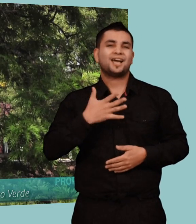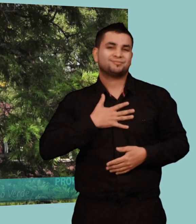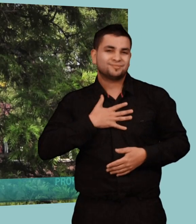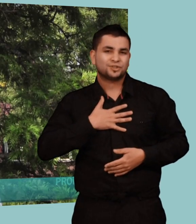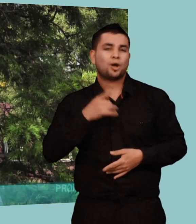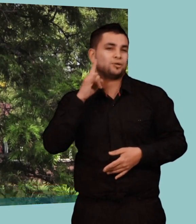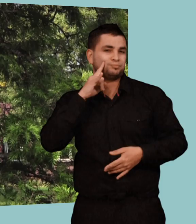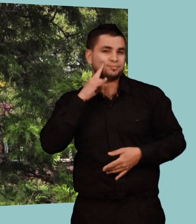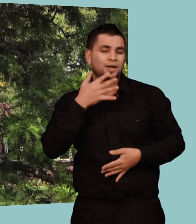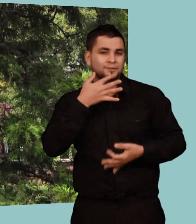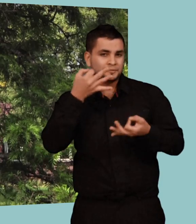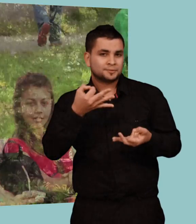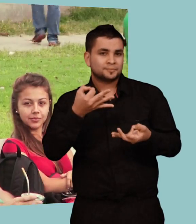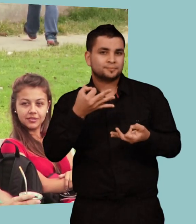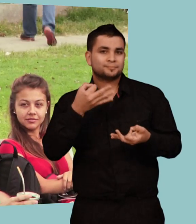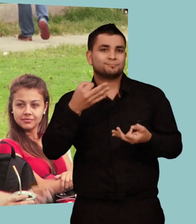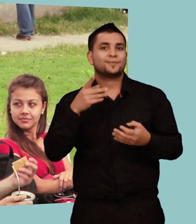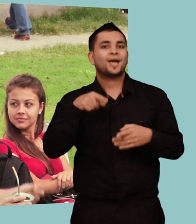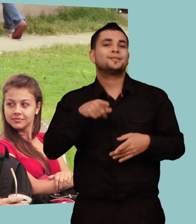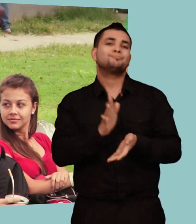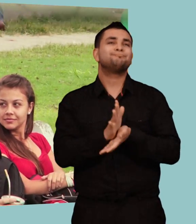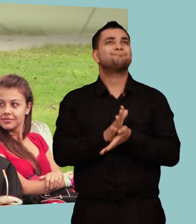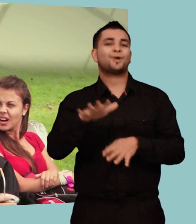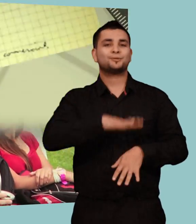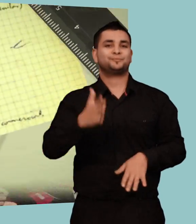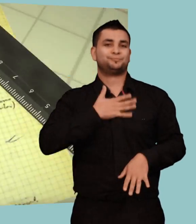re contento y re cómodo, la verdad que este es mi lugar.